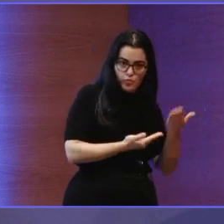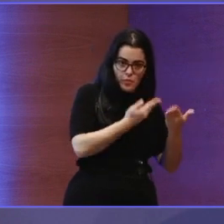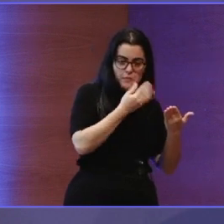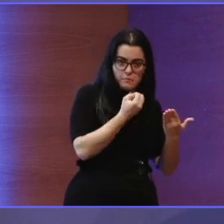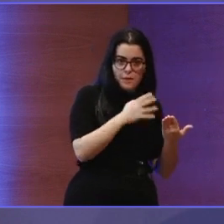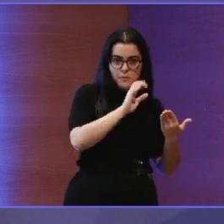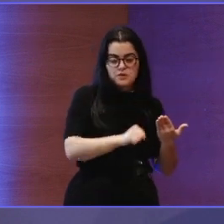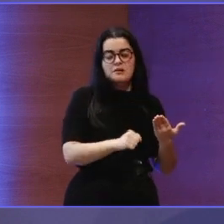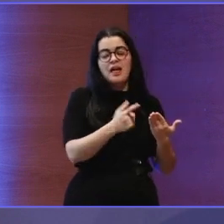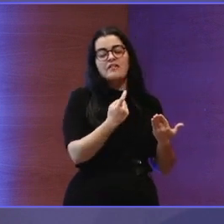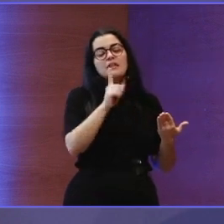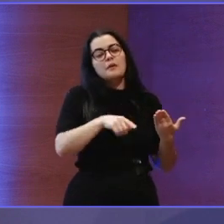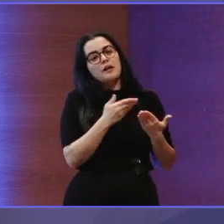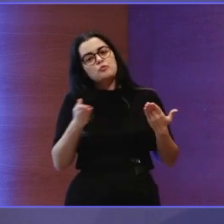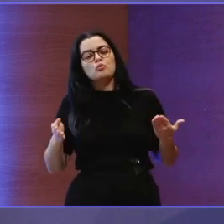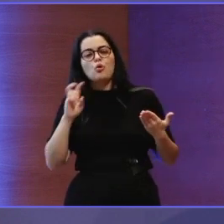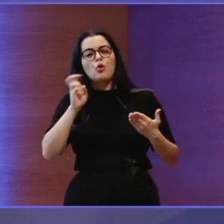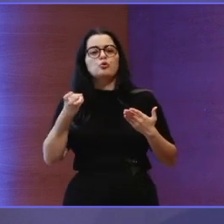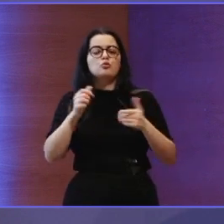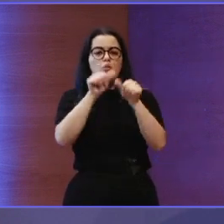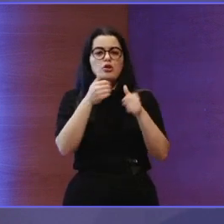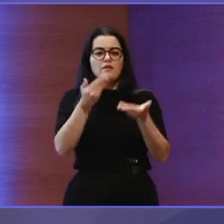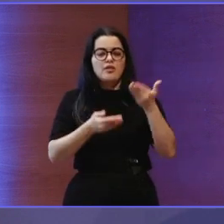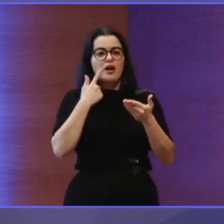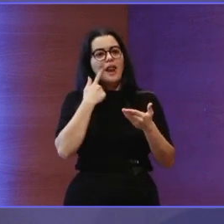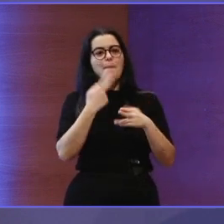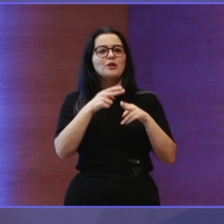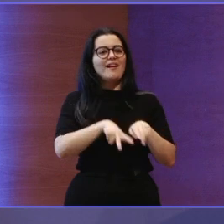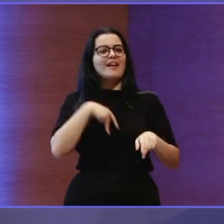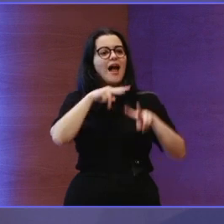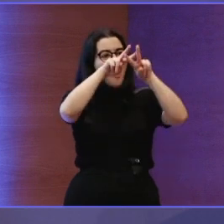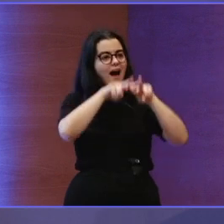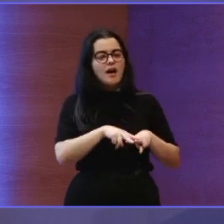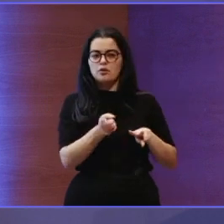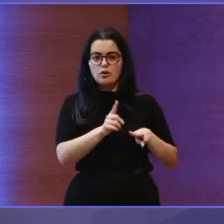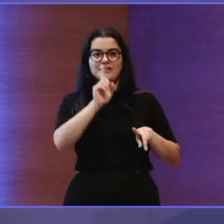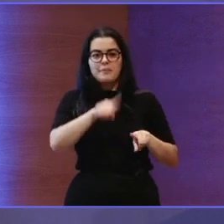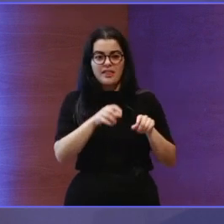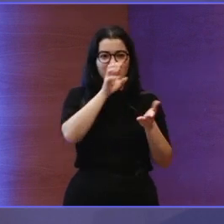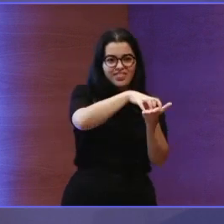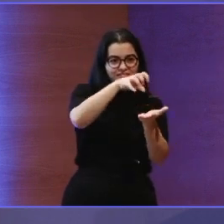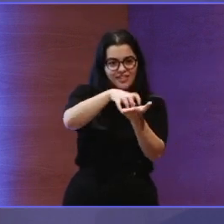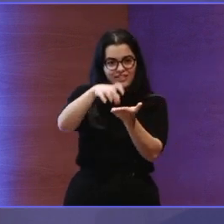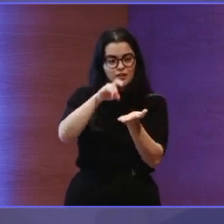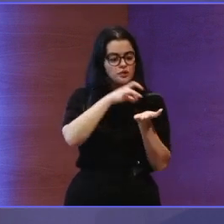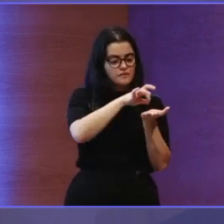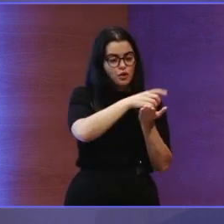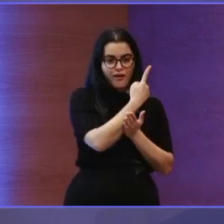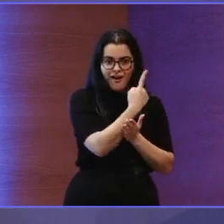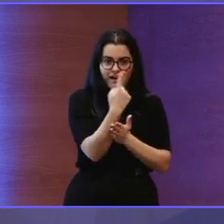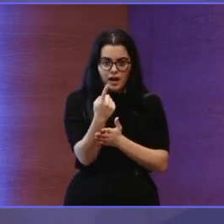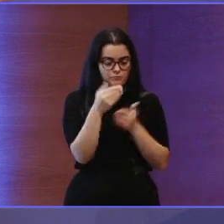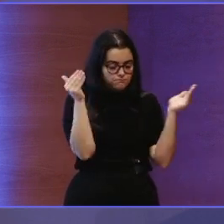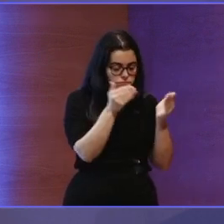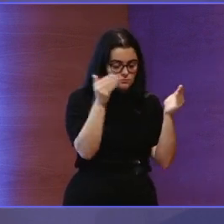modelos de evaluación que no tanto evalúen una política en su generalidad sino que evalúan cada uno de los centros y de los servicios que desarrolla esa